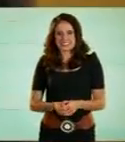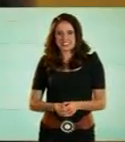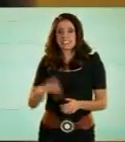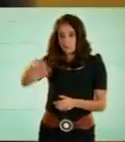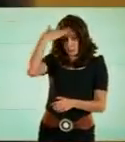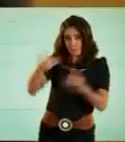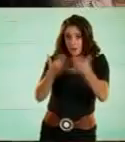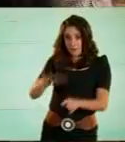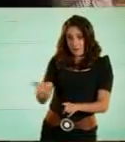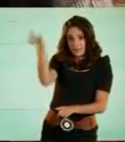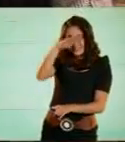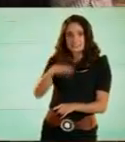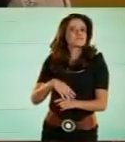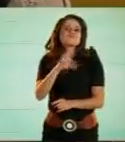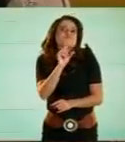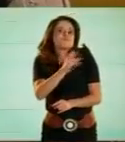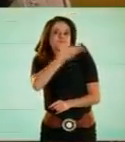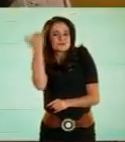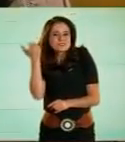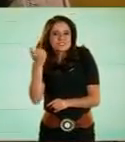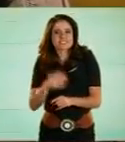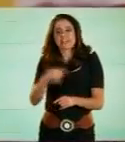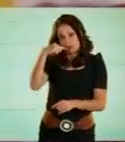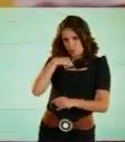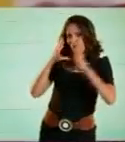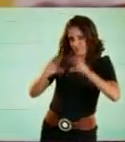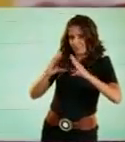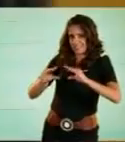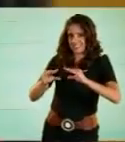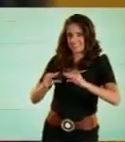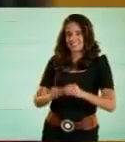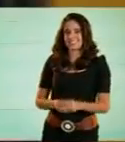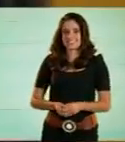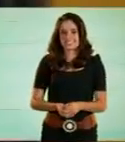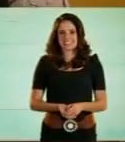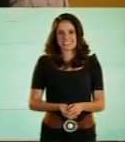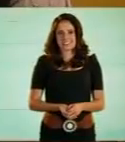¿Y sabes jugar básquet? No. Ay, pues nosotras te enseñamos.